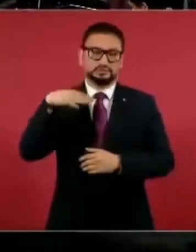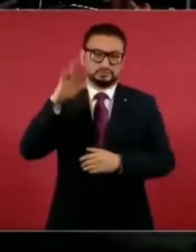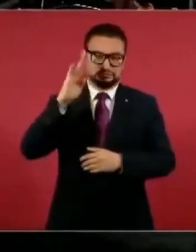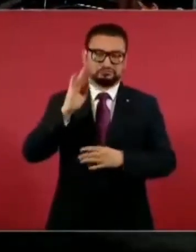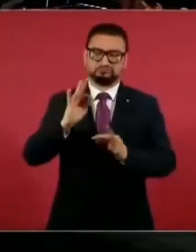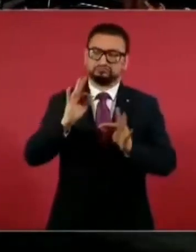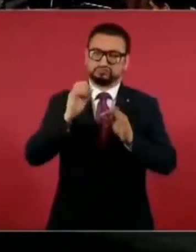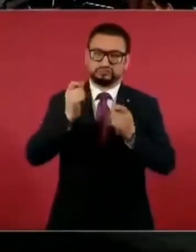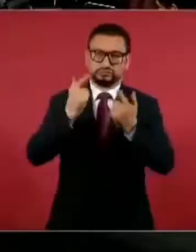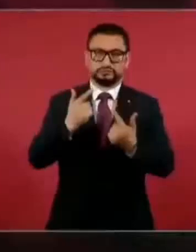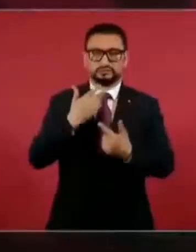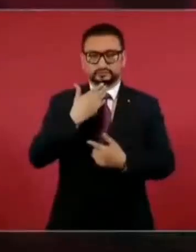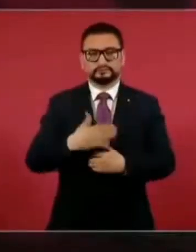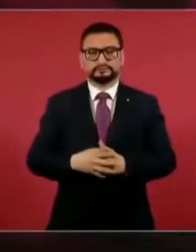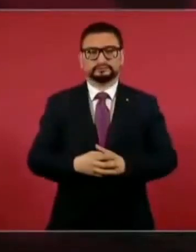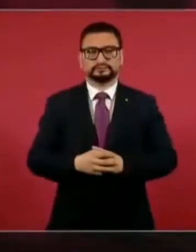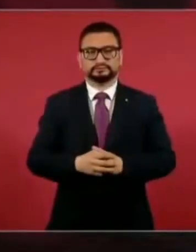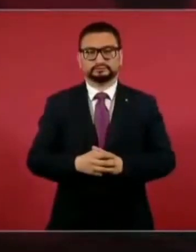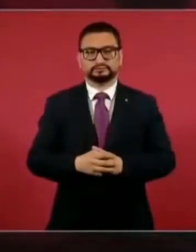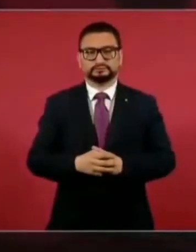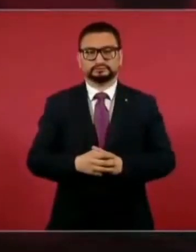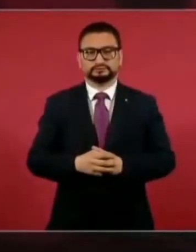extraordinarios.